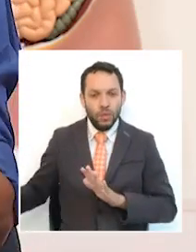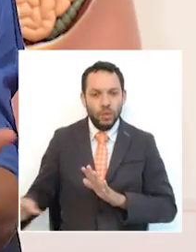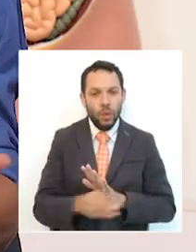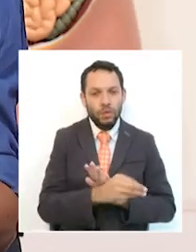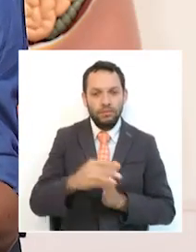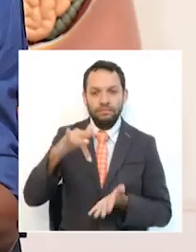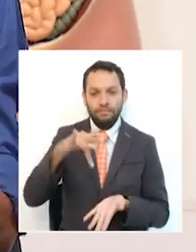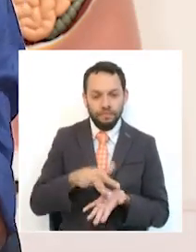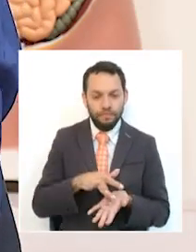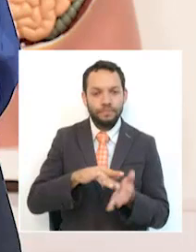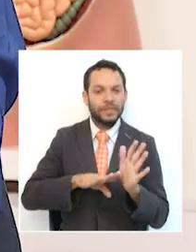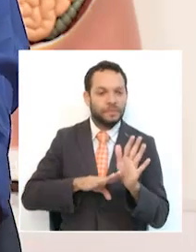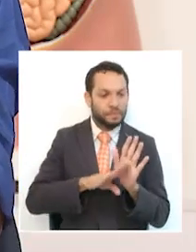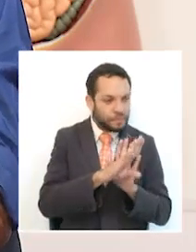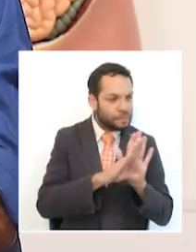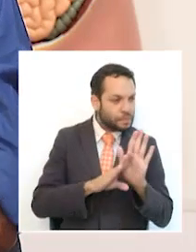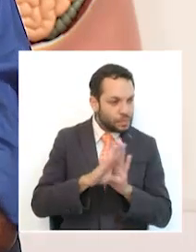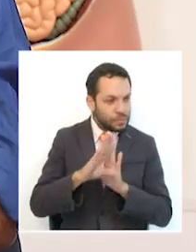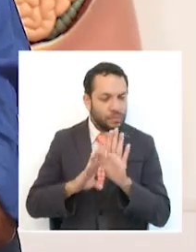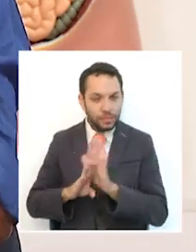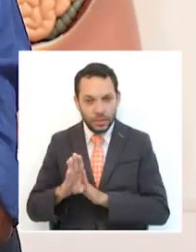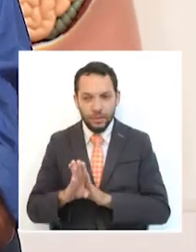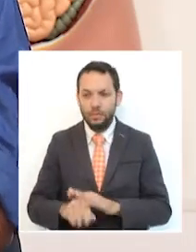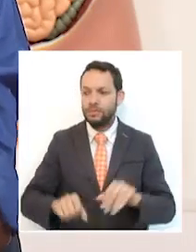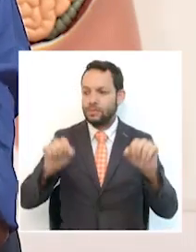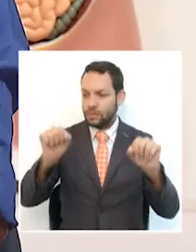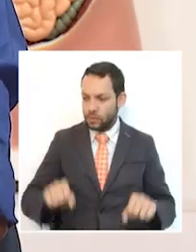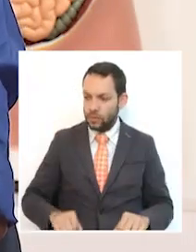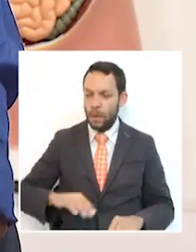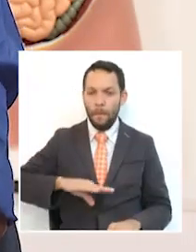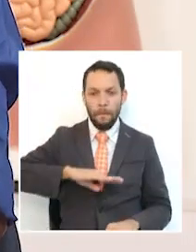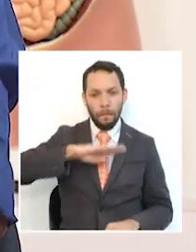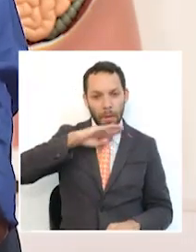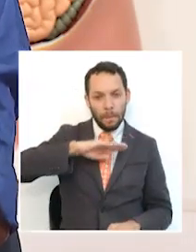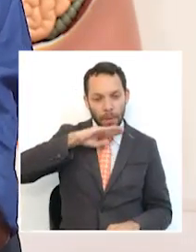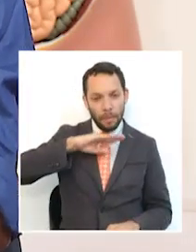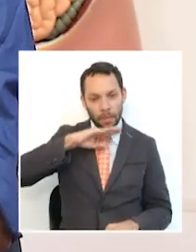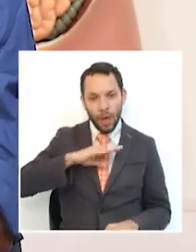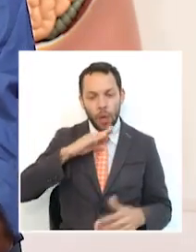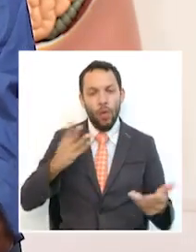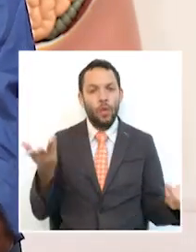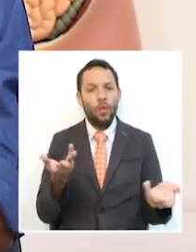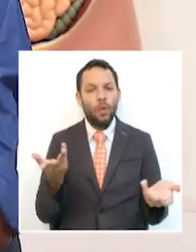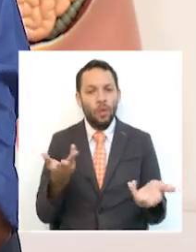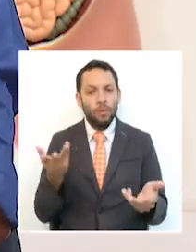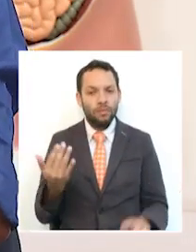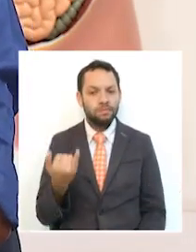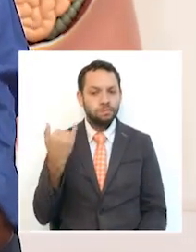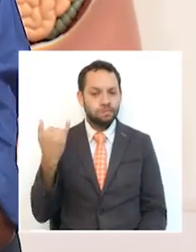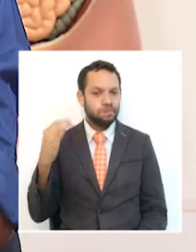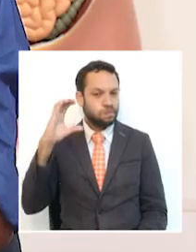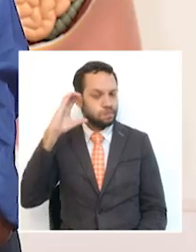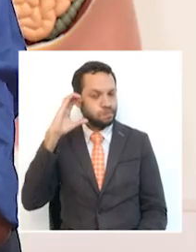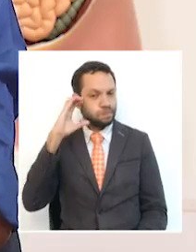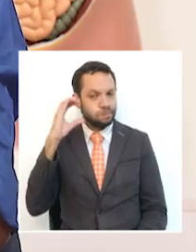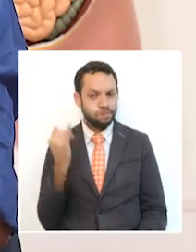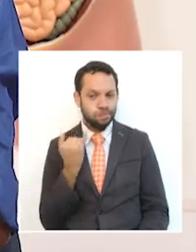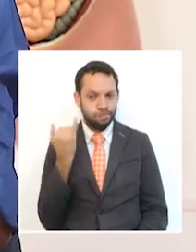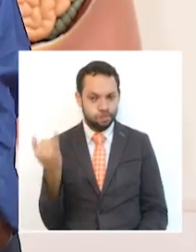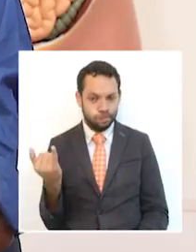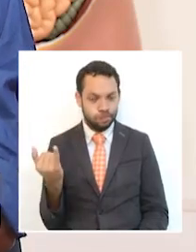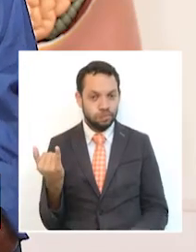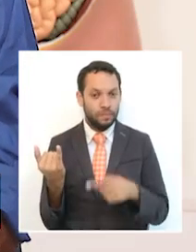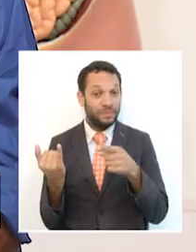habido tantos casos muchos han salido y ante todo mirar qué tipo de casos todo lo que llamamos los